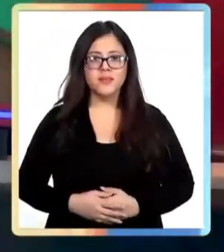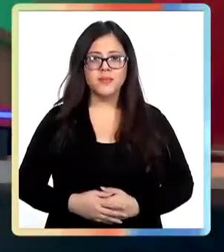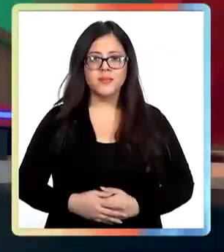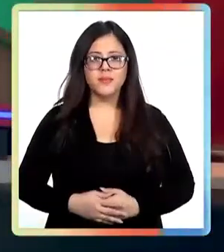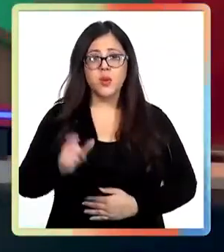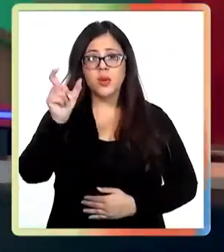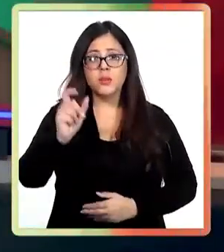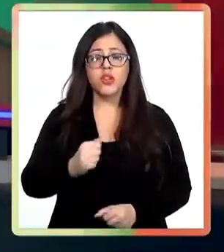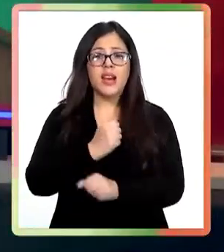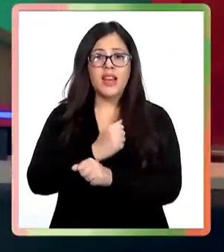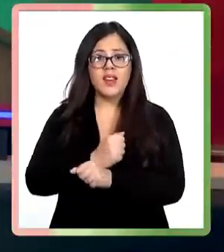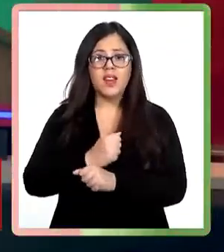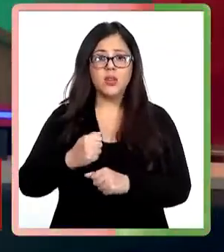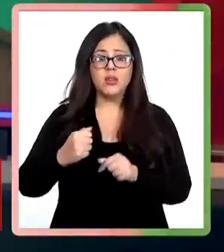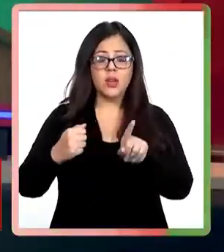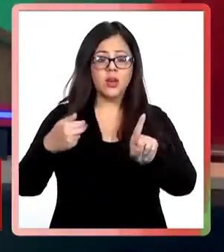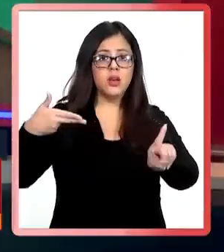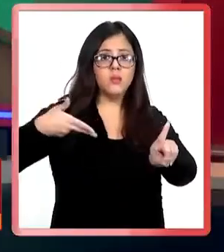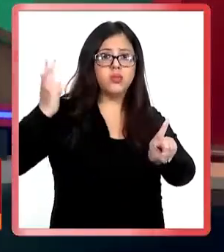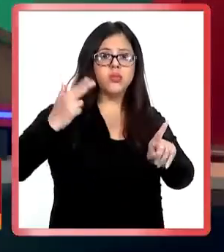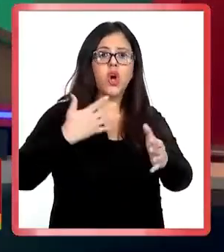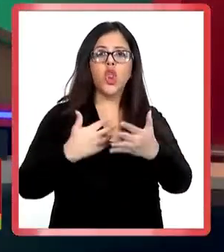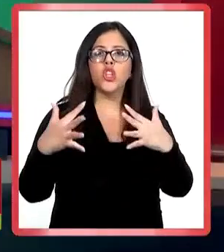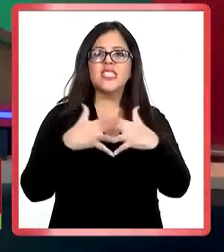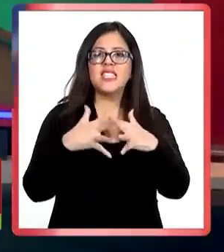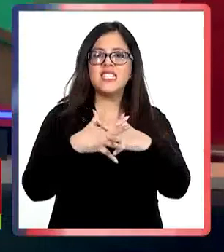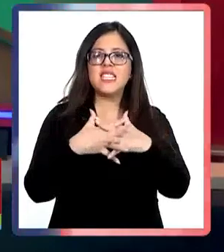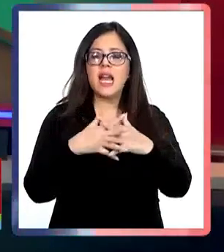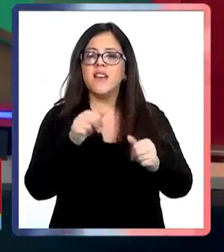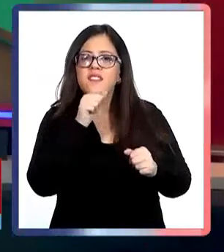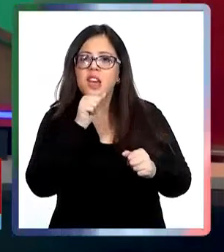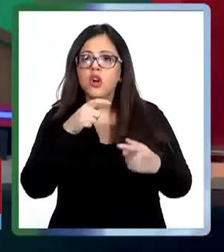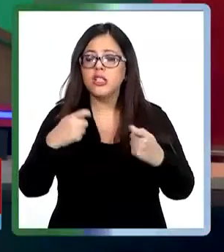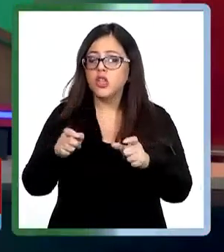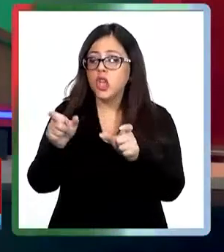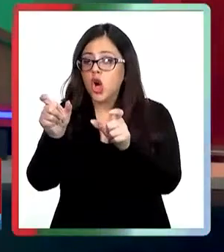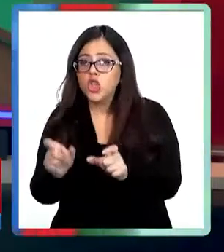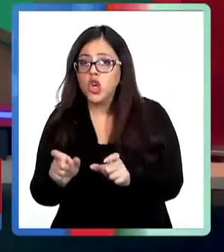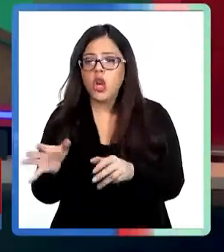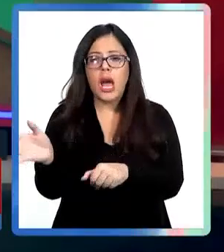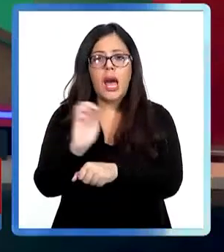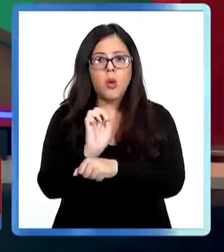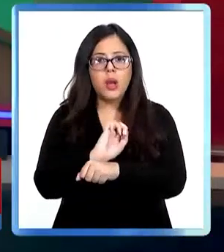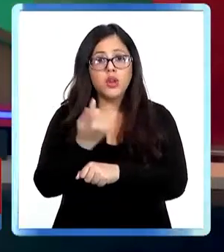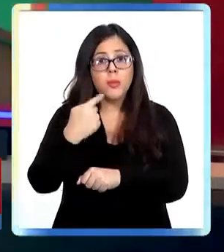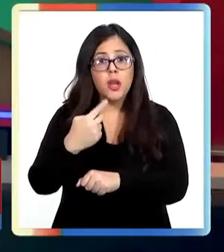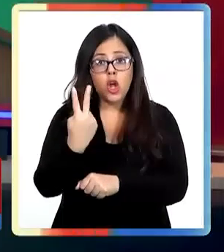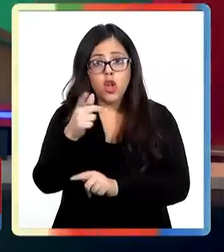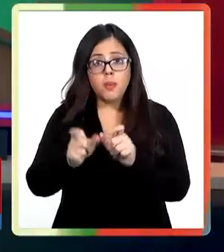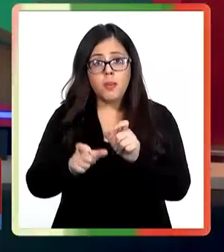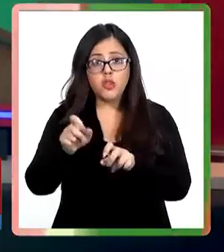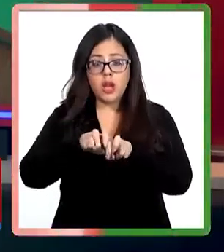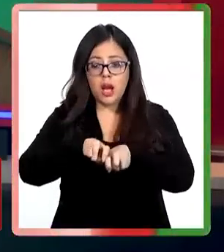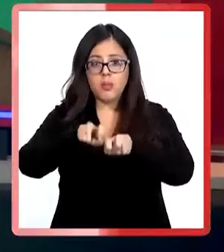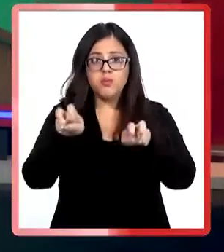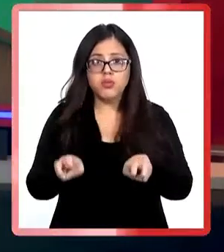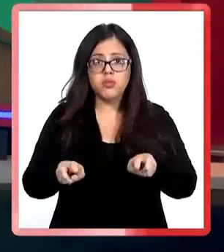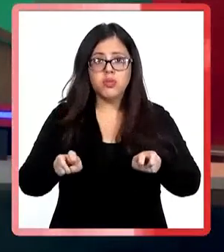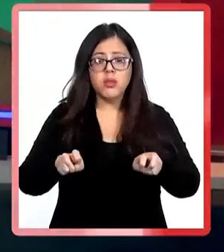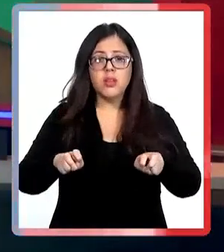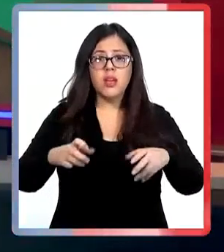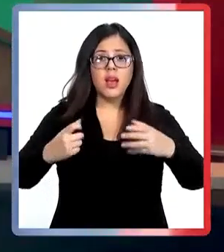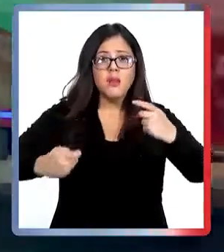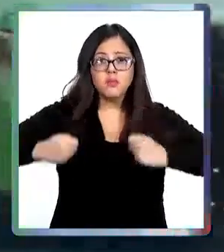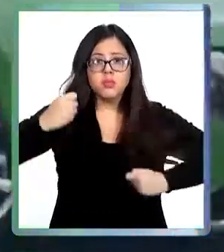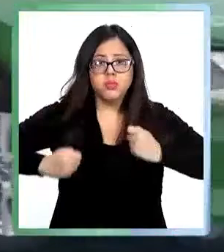Un carabinero fue baleado por la espalda en Chillán Viejo. Intentó aplicar un control a un vehículo, pero los 2 ocupantes abandonaron el auto